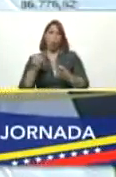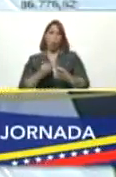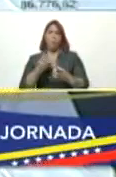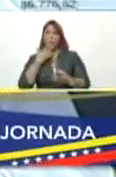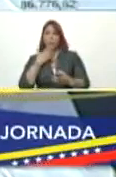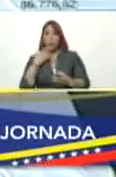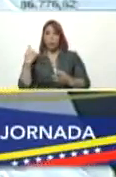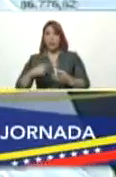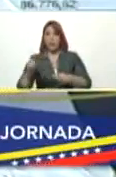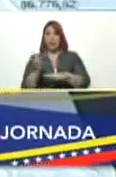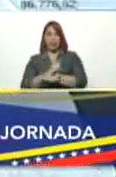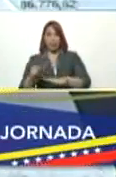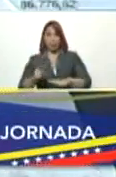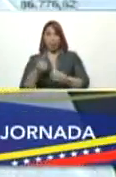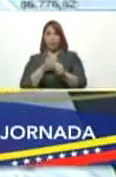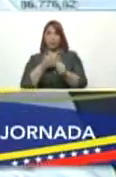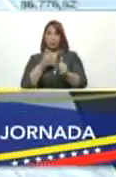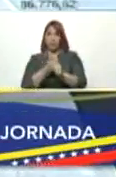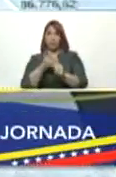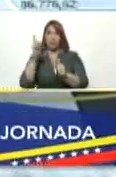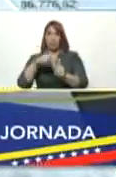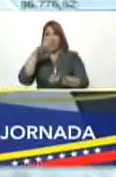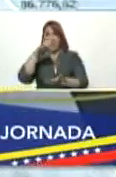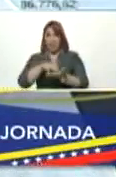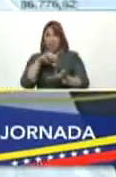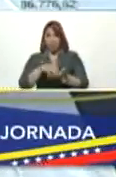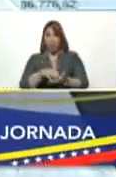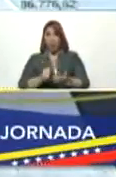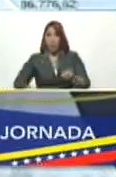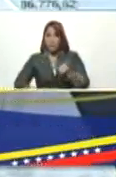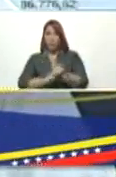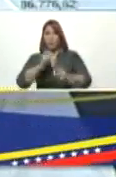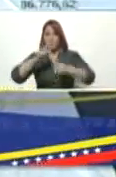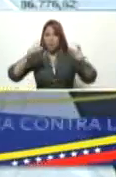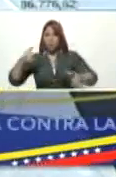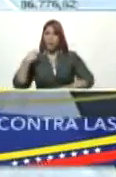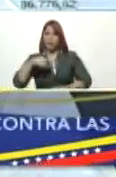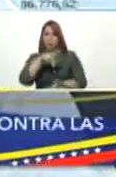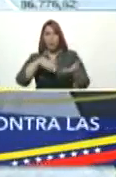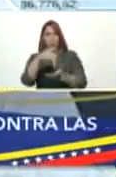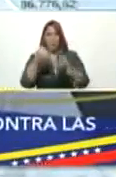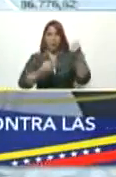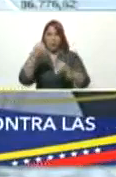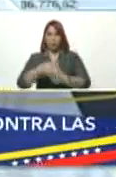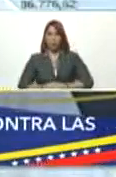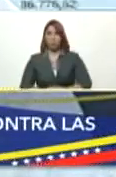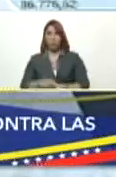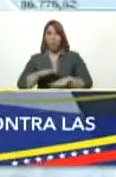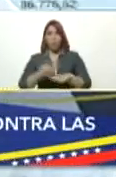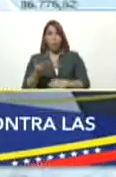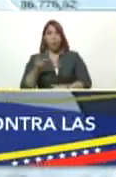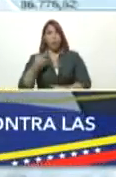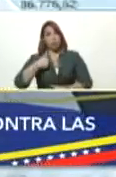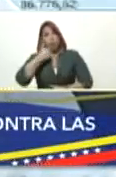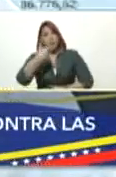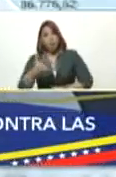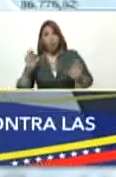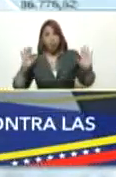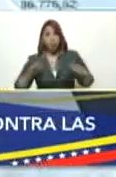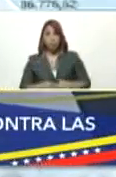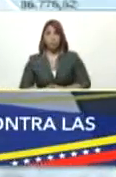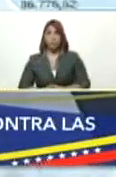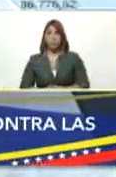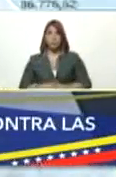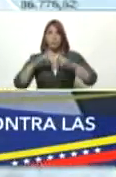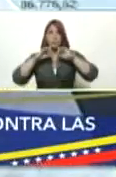rápidamente la asistencia del Estado. La asistencia del Estado. Porque ahí es donde yo digo, en